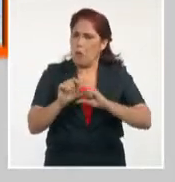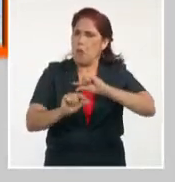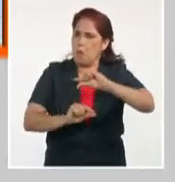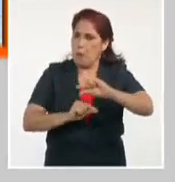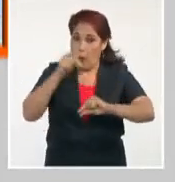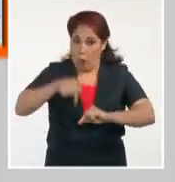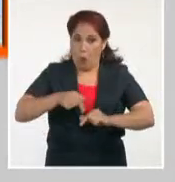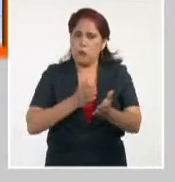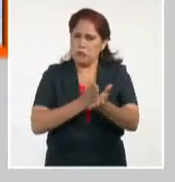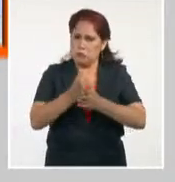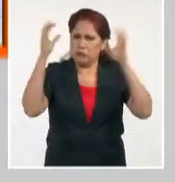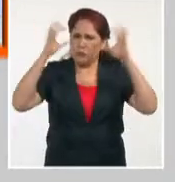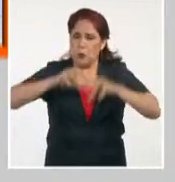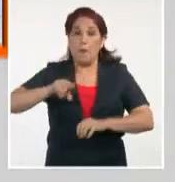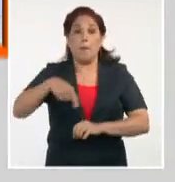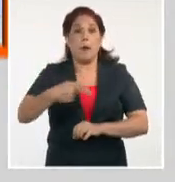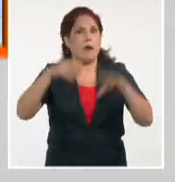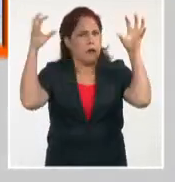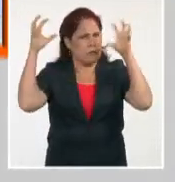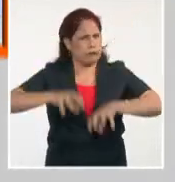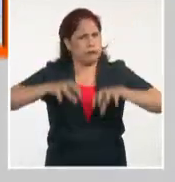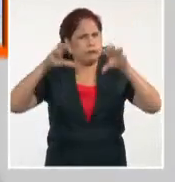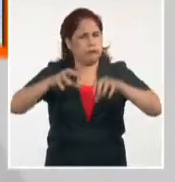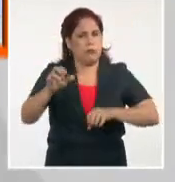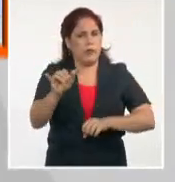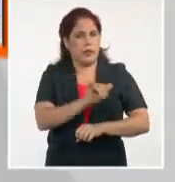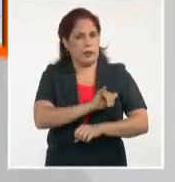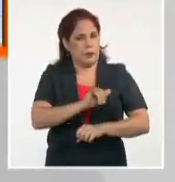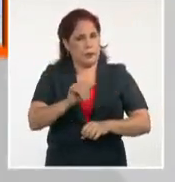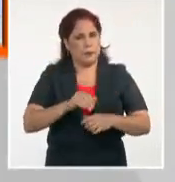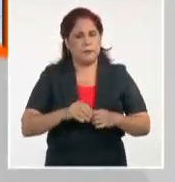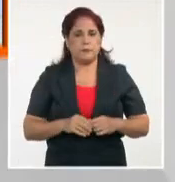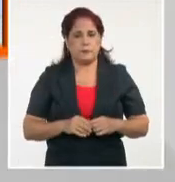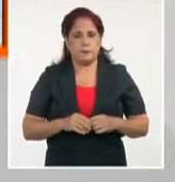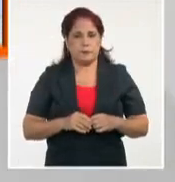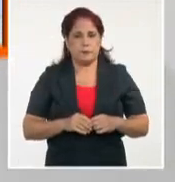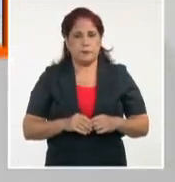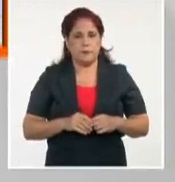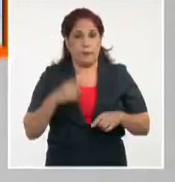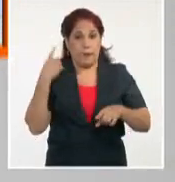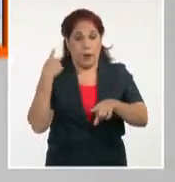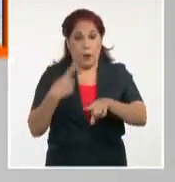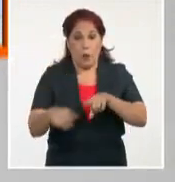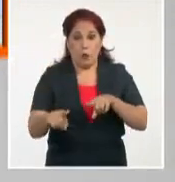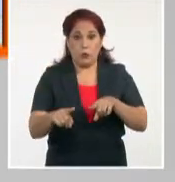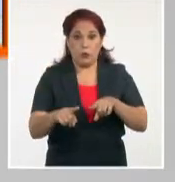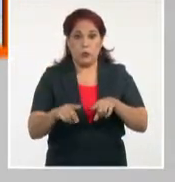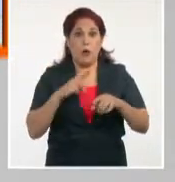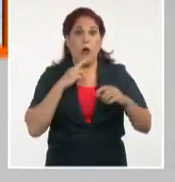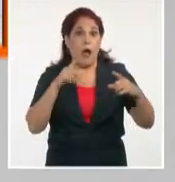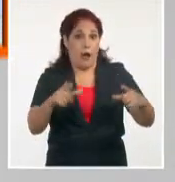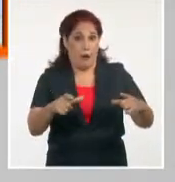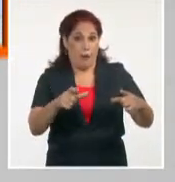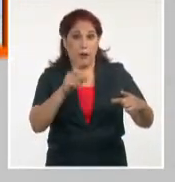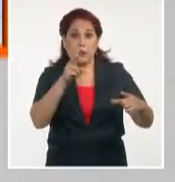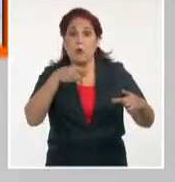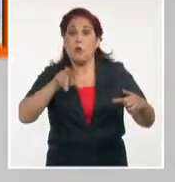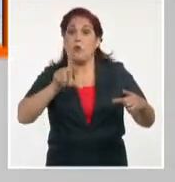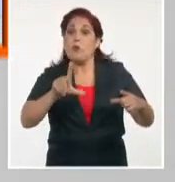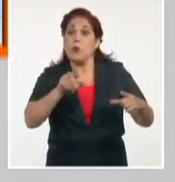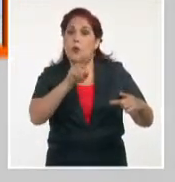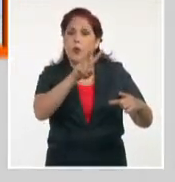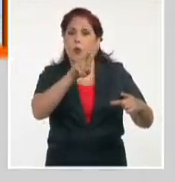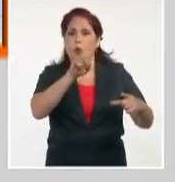continúa lloviendo, mañana debe continuar lloviendo. Con relación a lo embalsado al inicio del 2 de julio,